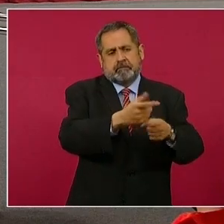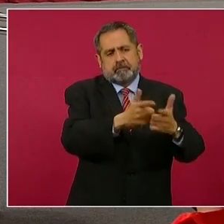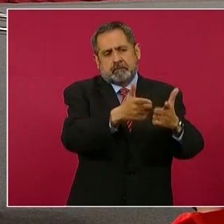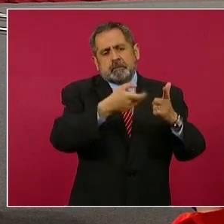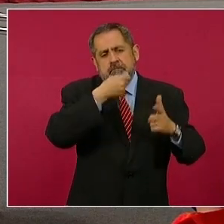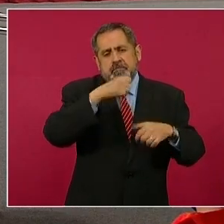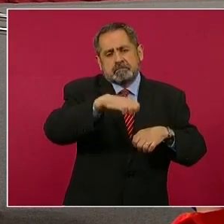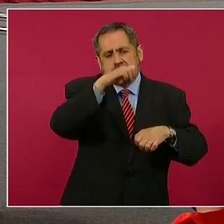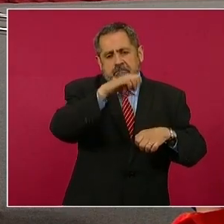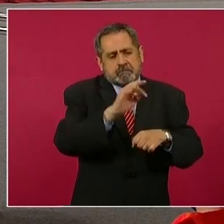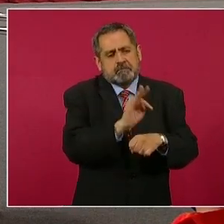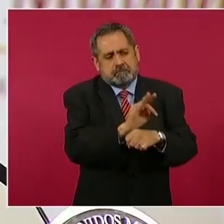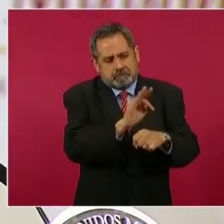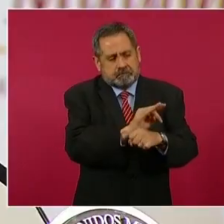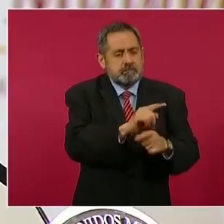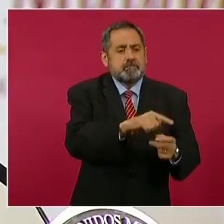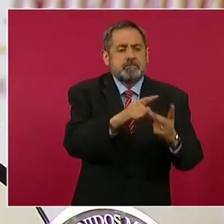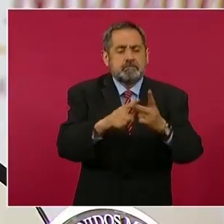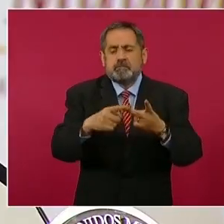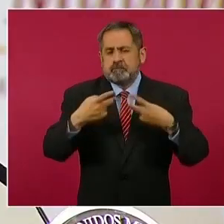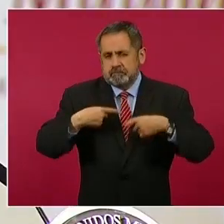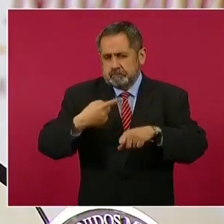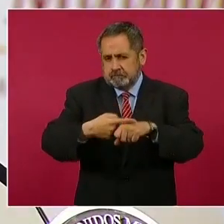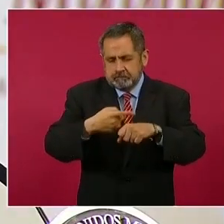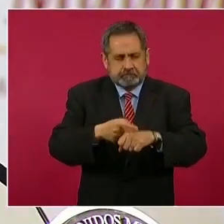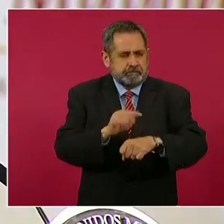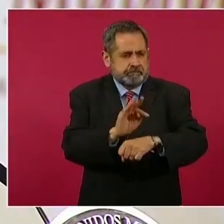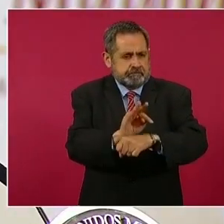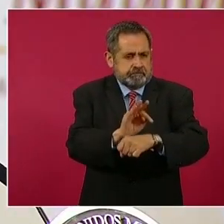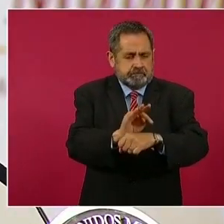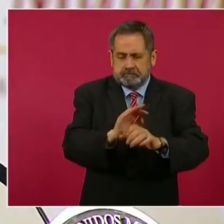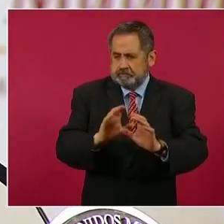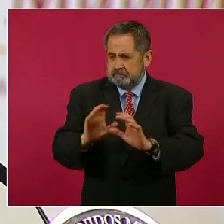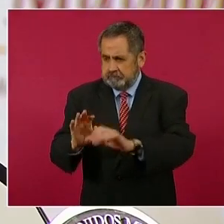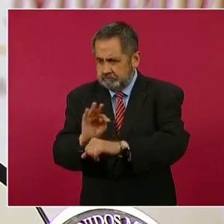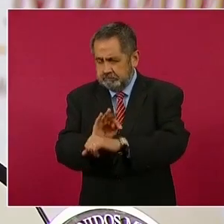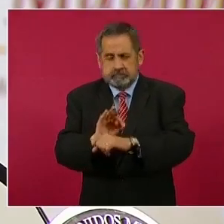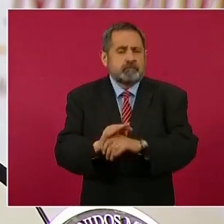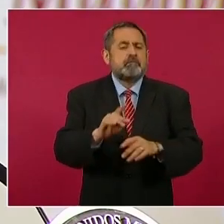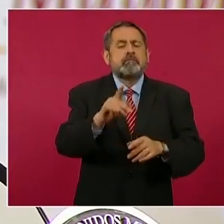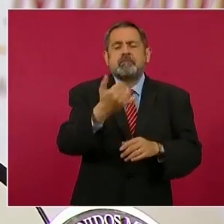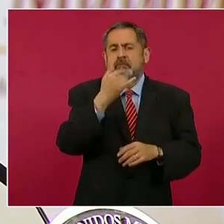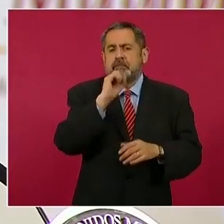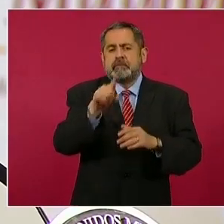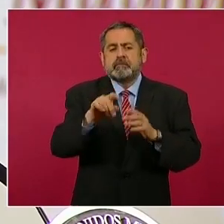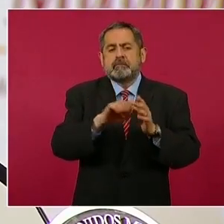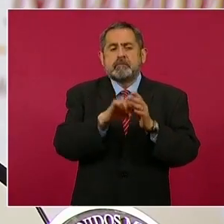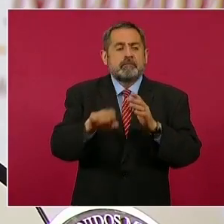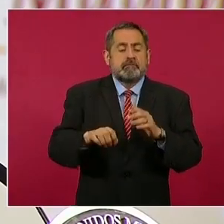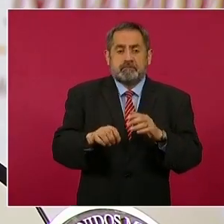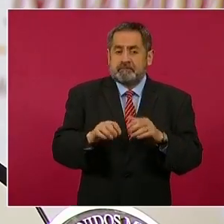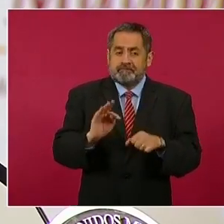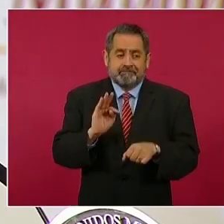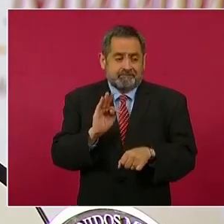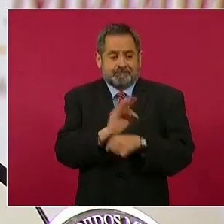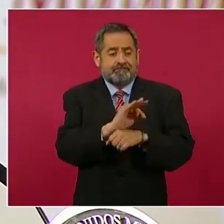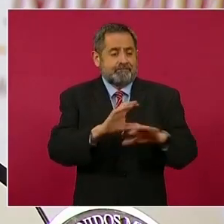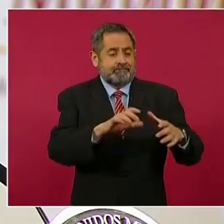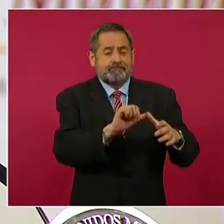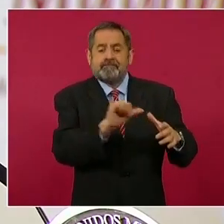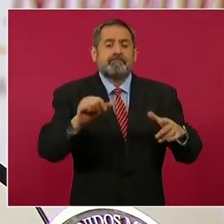además cuidando a ciertas comunidades específicas, como el sistema educativo. Y por